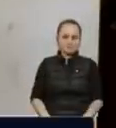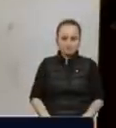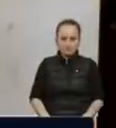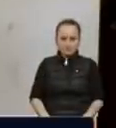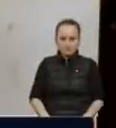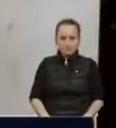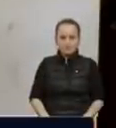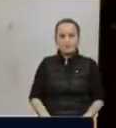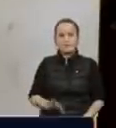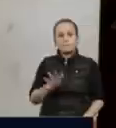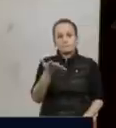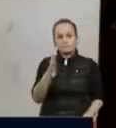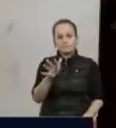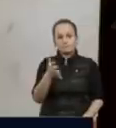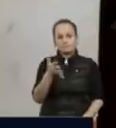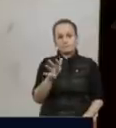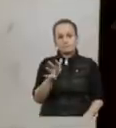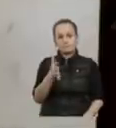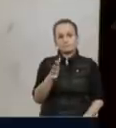más de